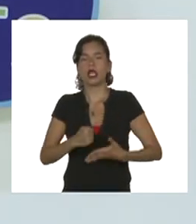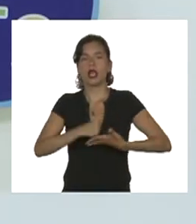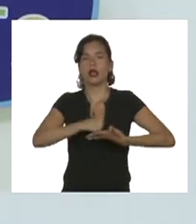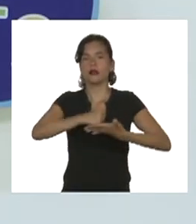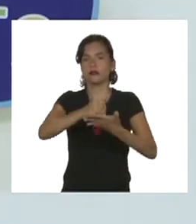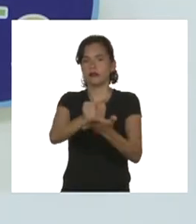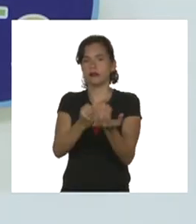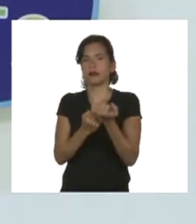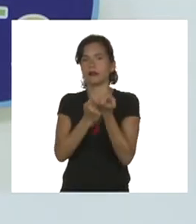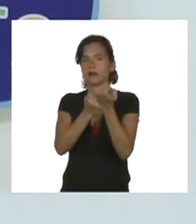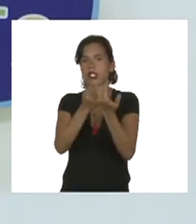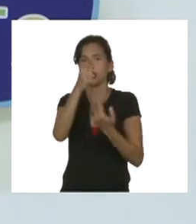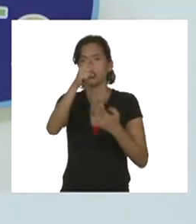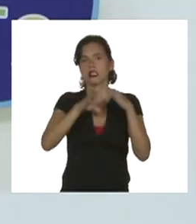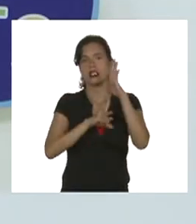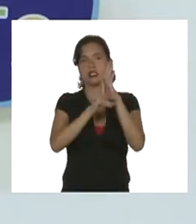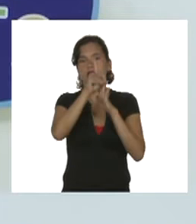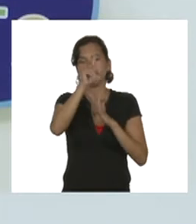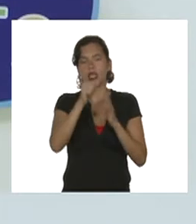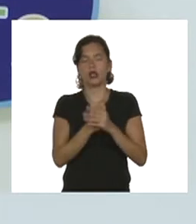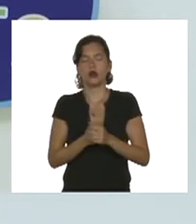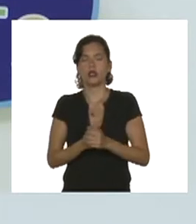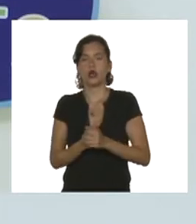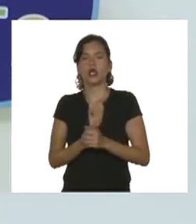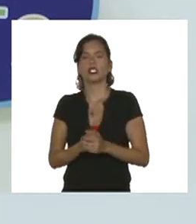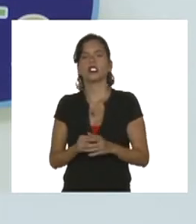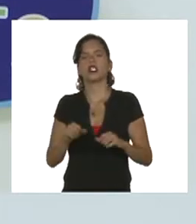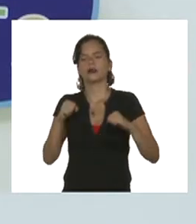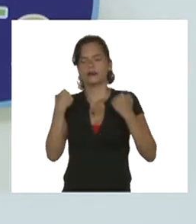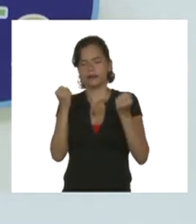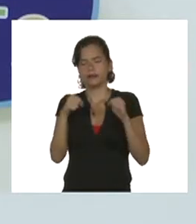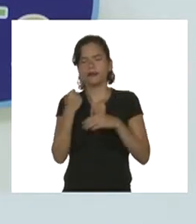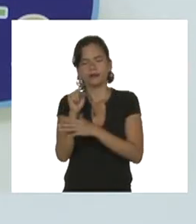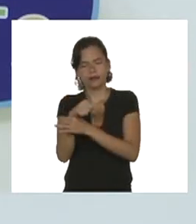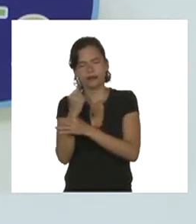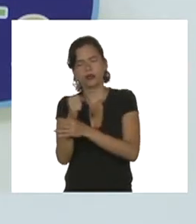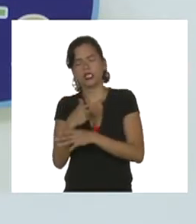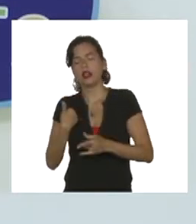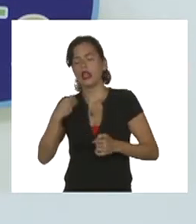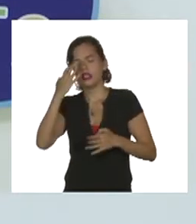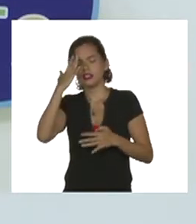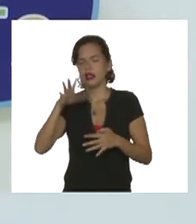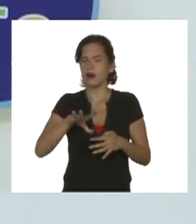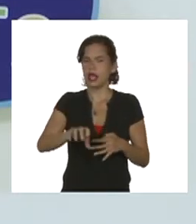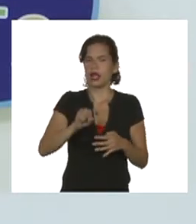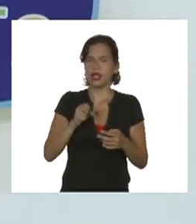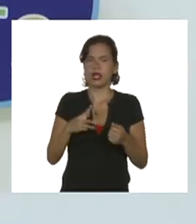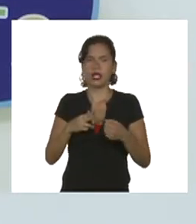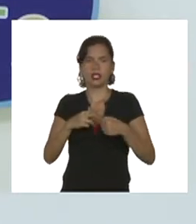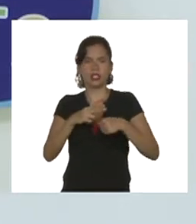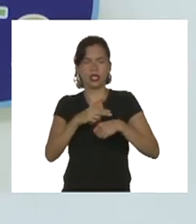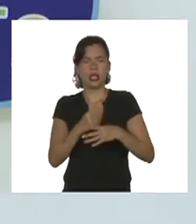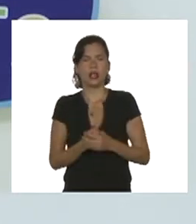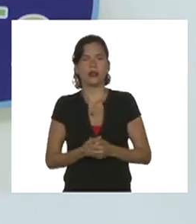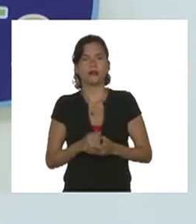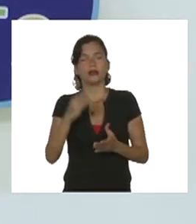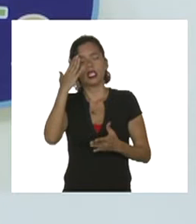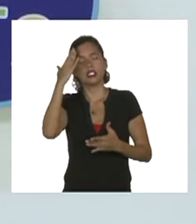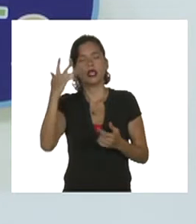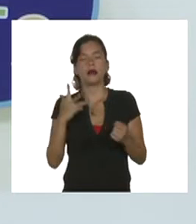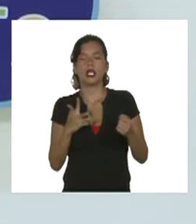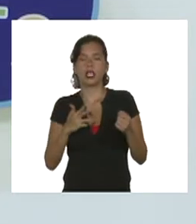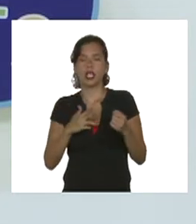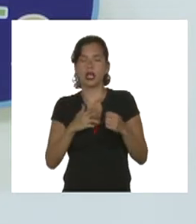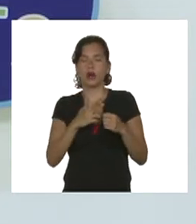contribuir en ese desarrollo de la psicomotricidad fina. El saber tomar la tijera, el saber